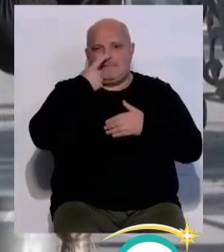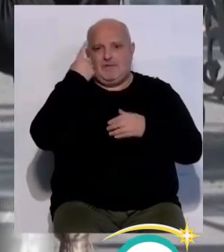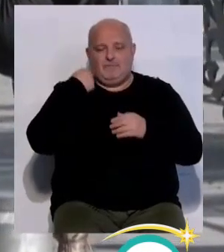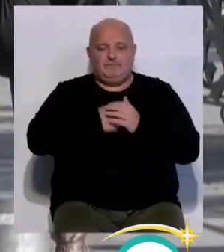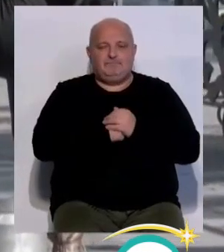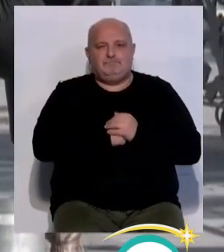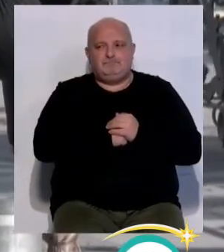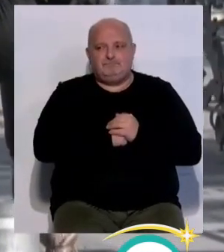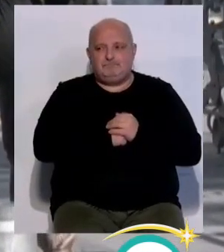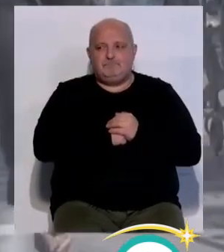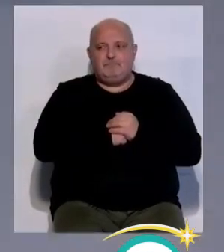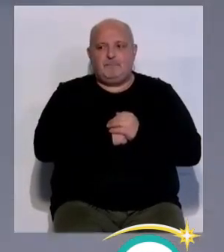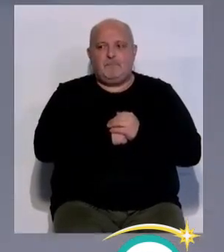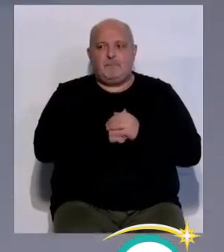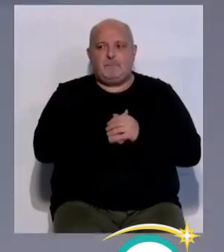anterior.